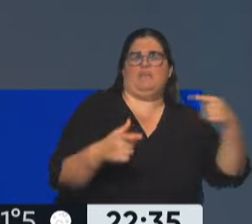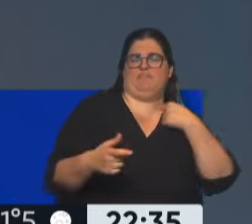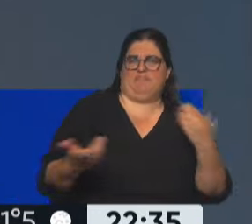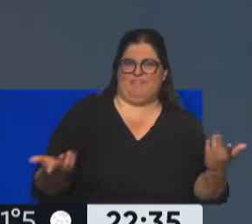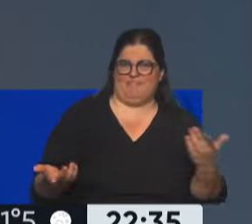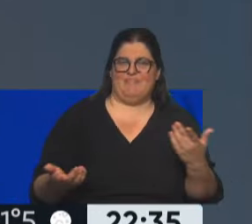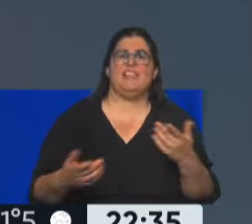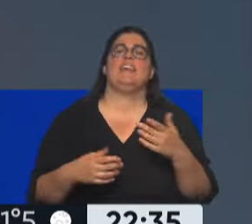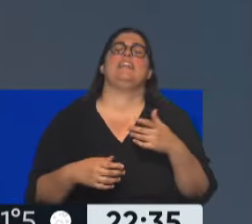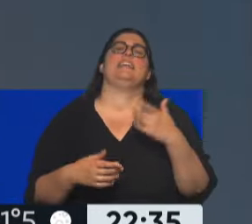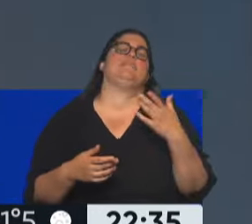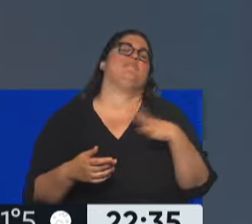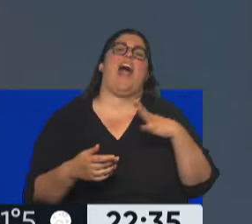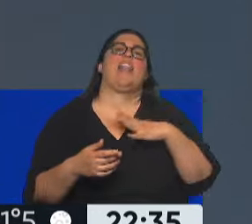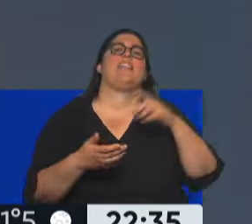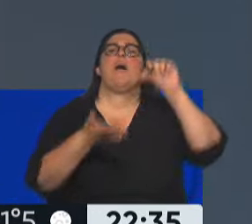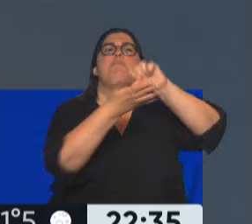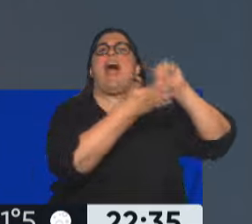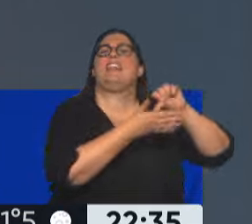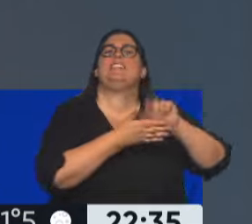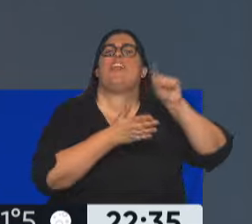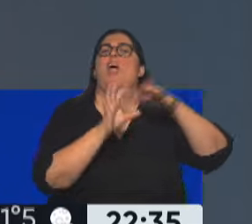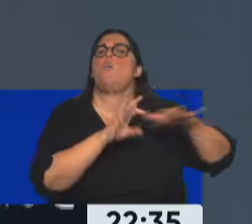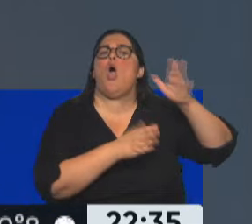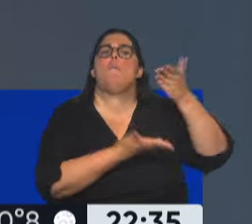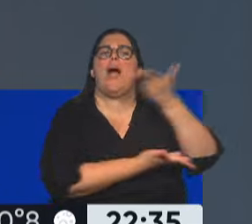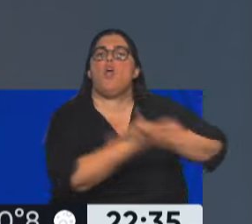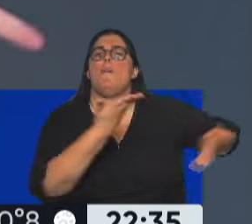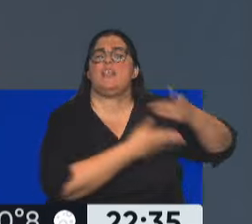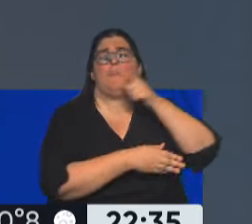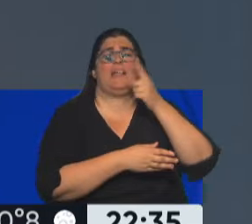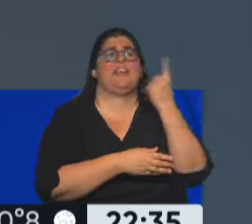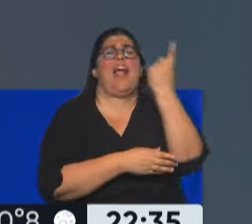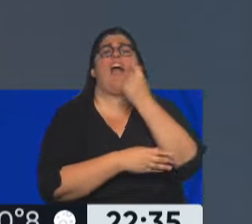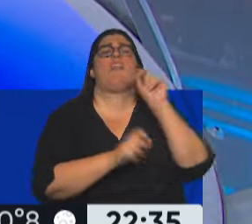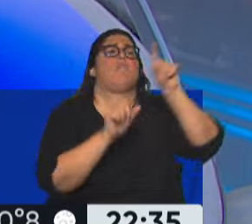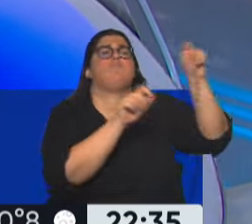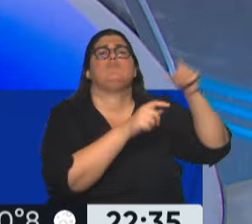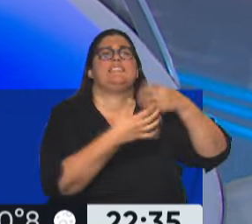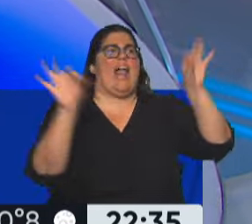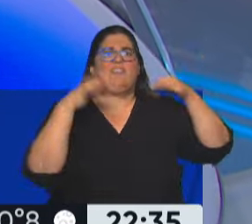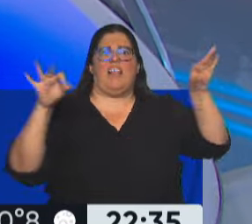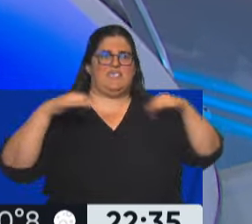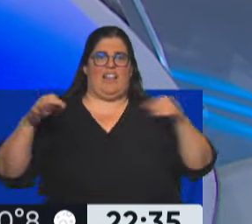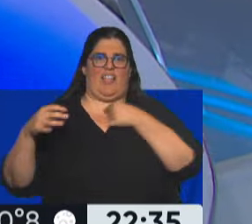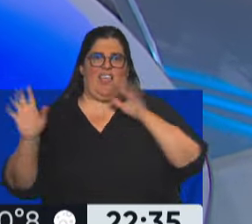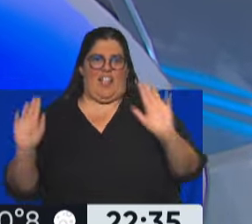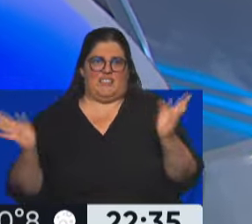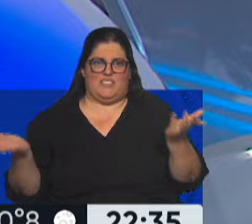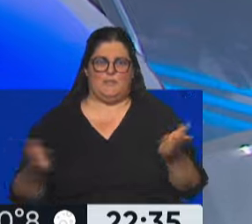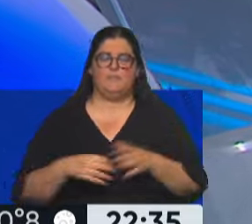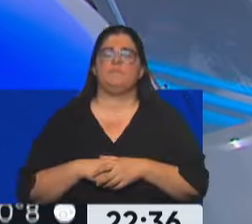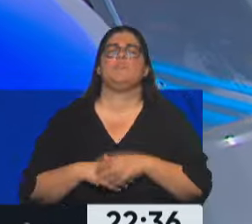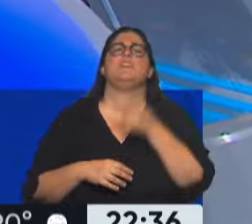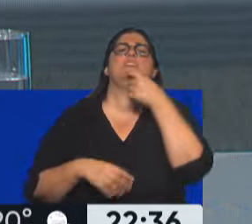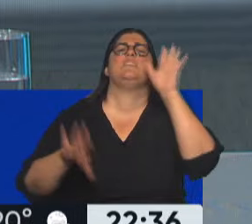en un que es a lo que va la Unión Europea, una especie de sálvese quien pueda de facto. Vos tocas un tema interesante, Patricio. ¿Y qué sucedería si fuese